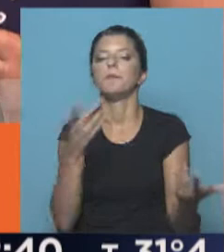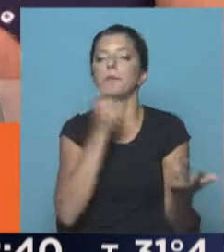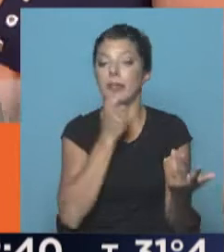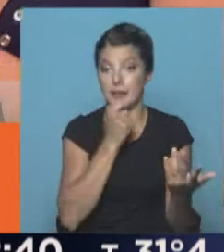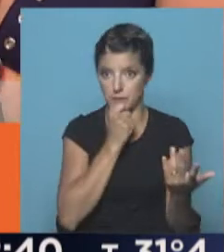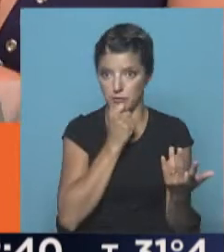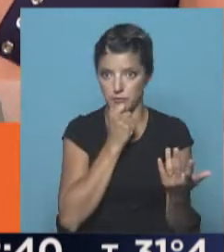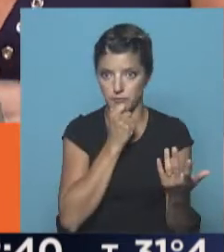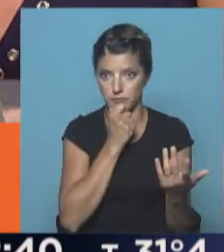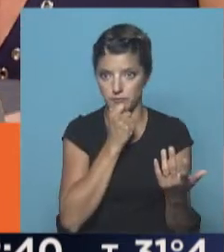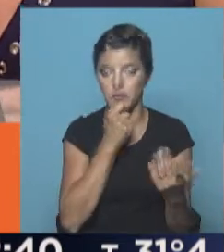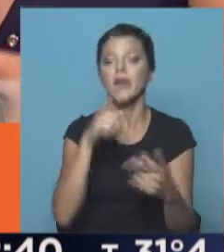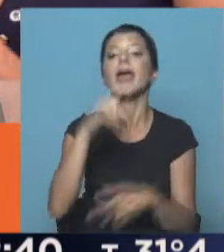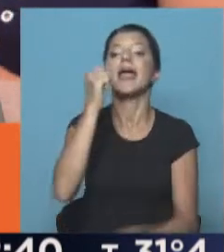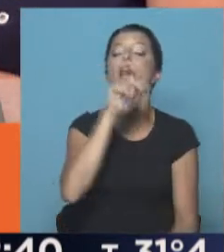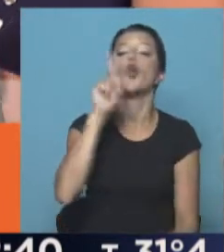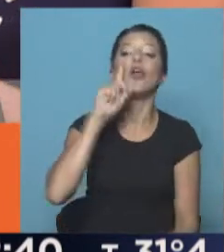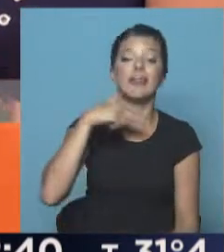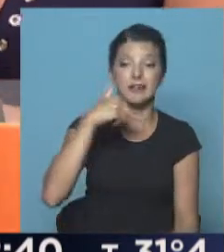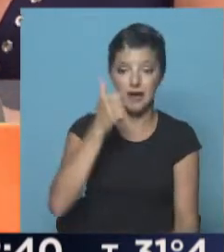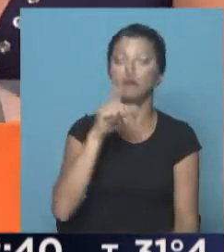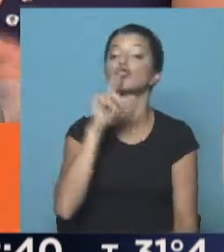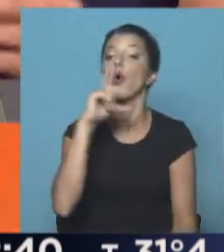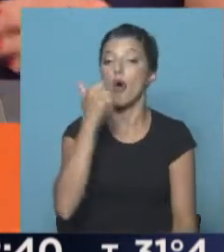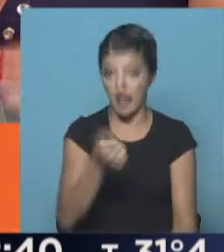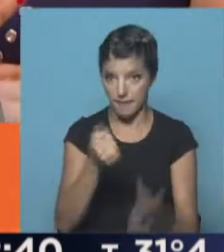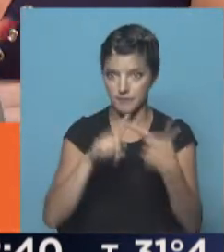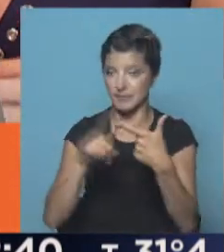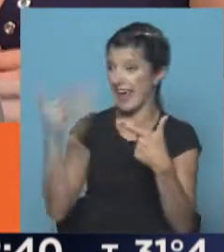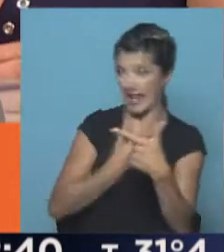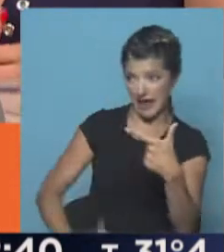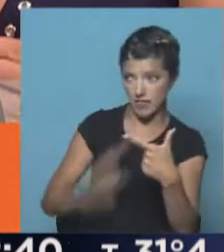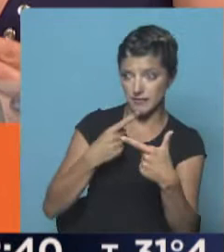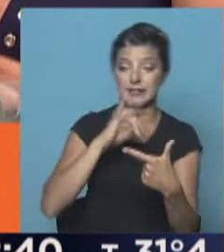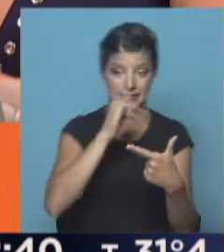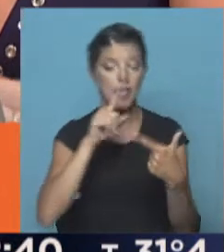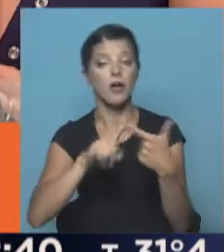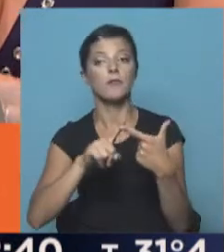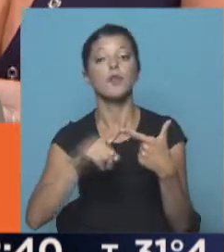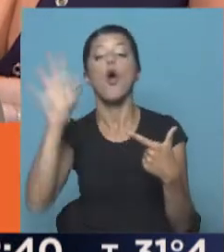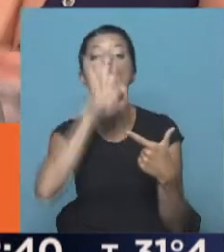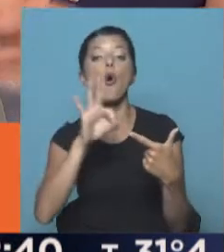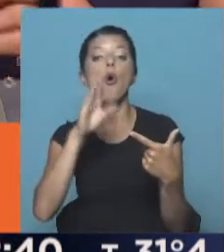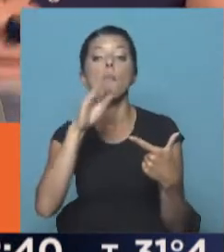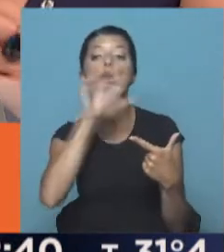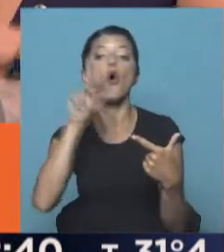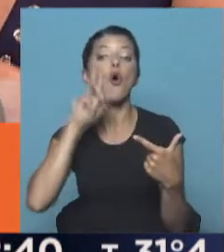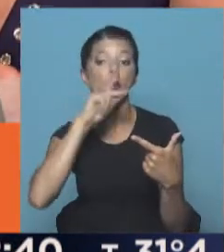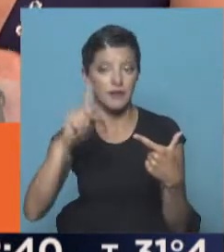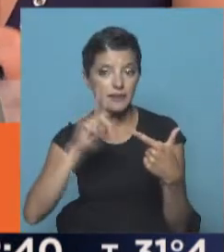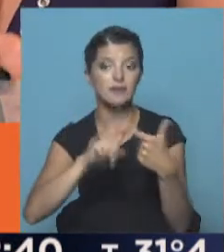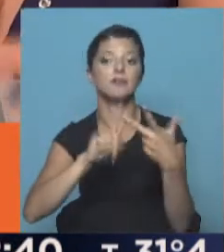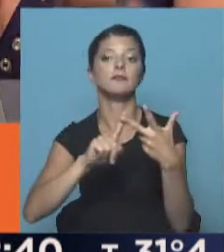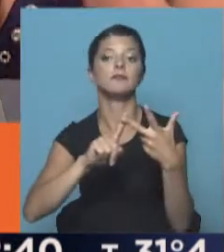costo a carolina tohá estamos hablar alrededor miran a mí por ejemplo pero elgabry gabriel boric giorgio